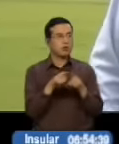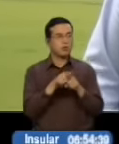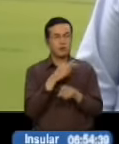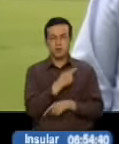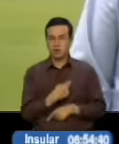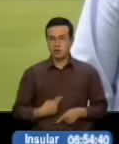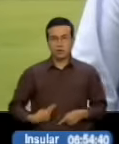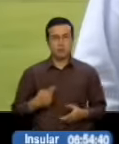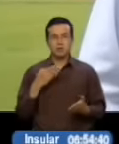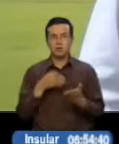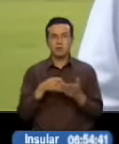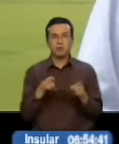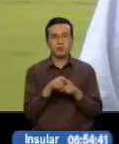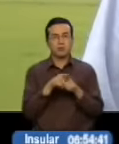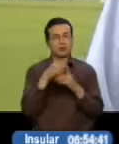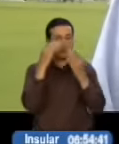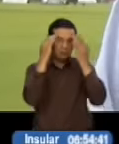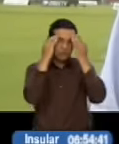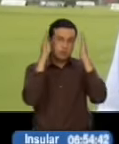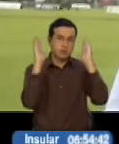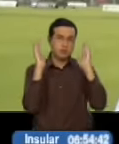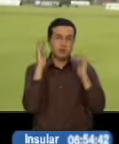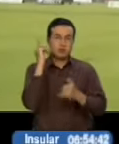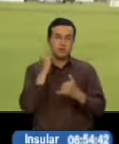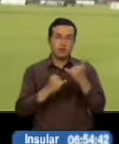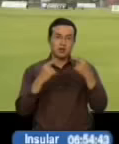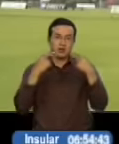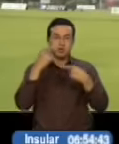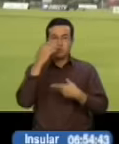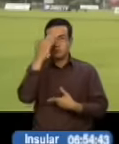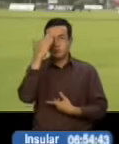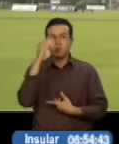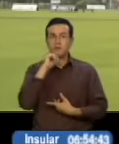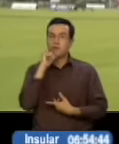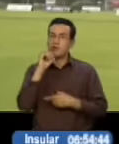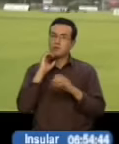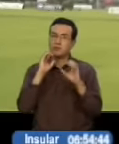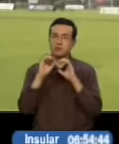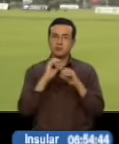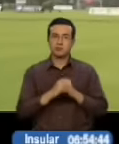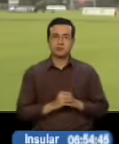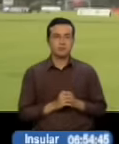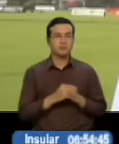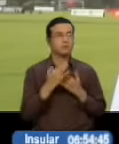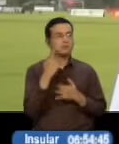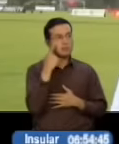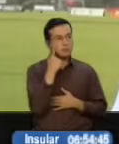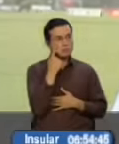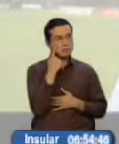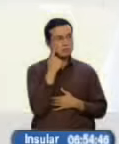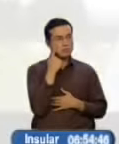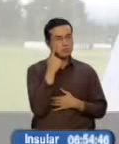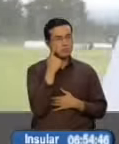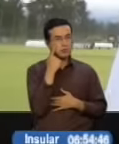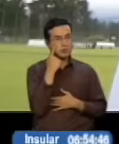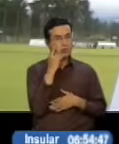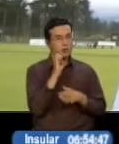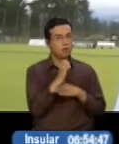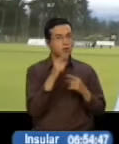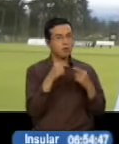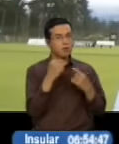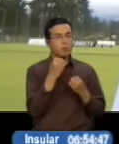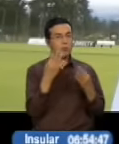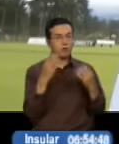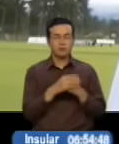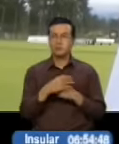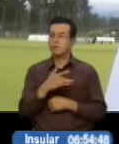ya. Sí, no sé si va a ir a la final, todavía no he hablado mucho. Va a esperar el resultado acá, capaz. Es una emoción